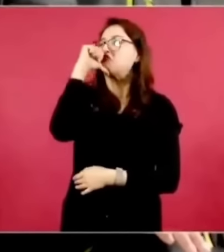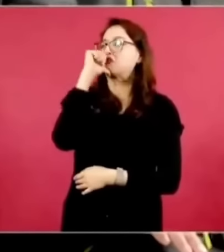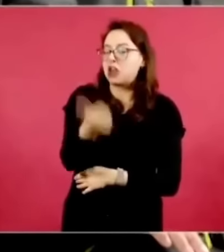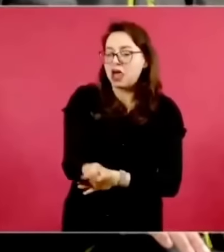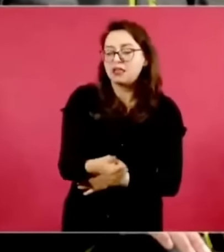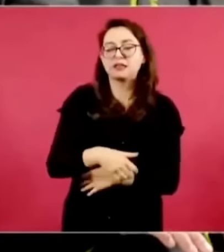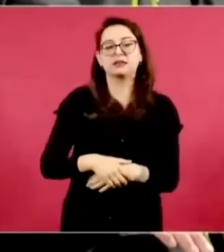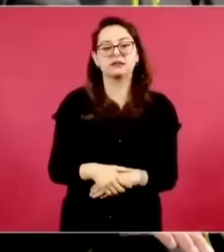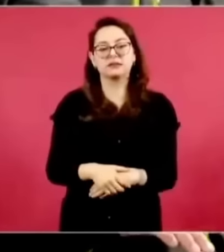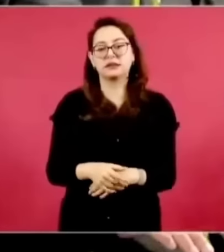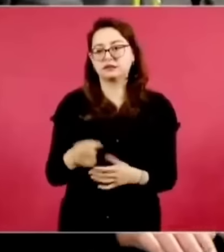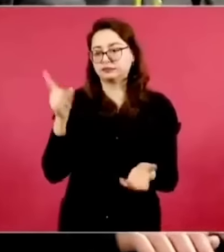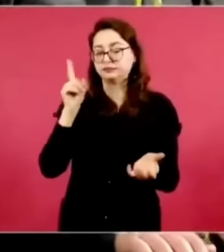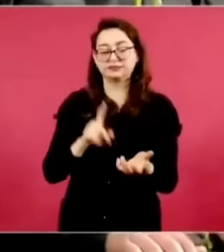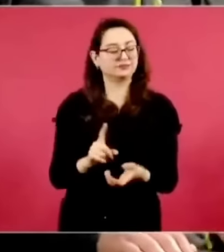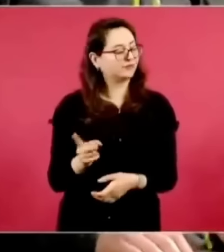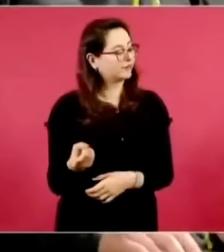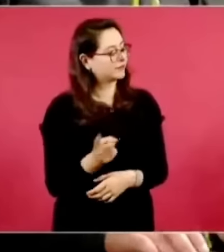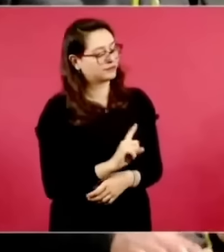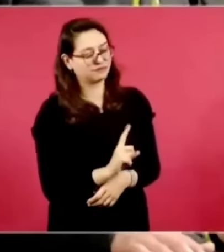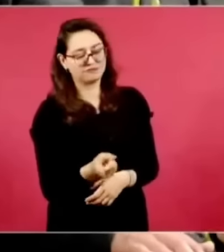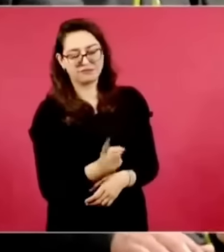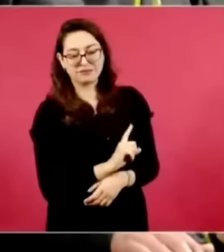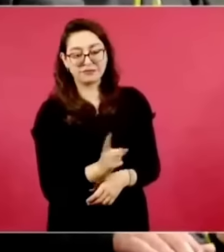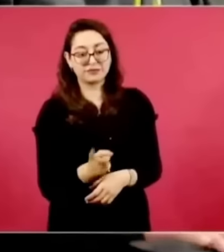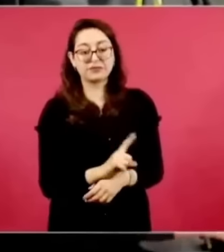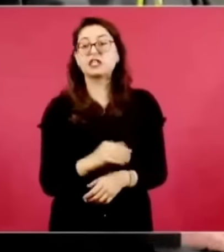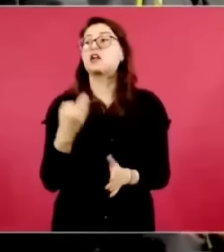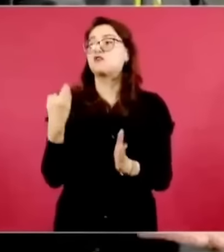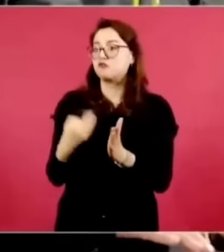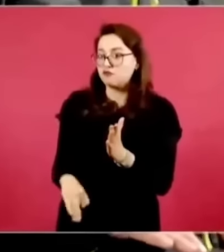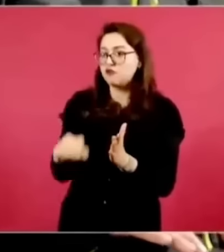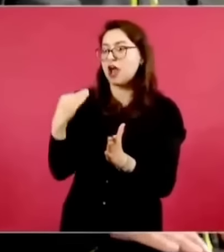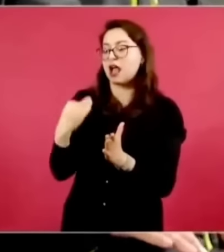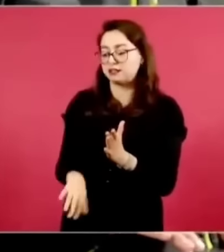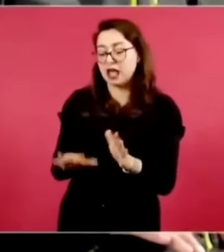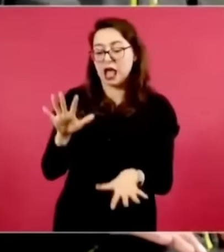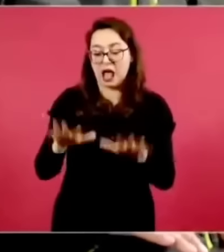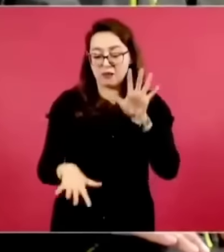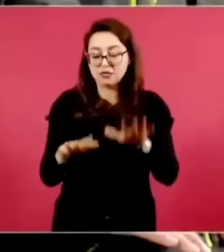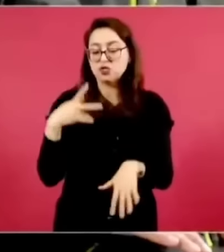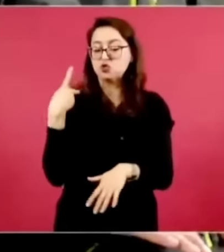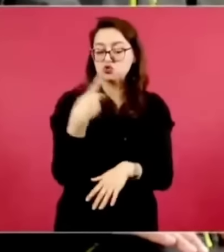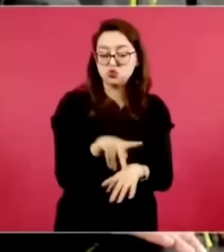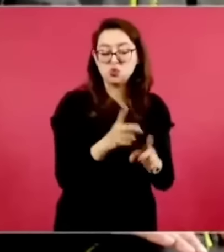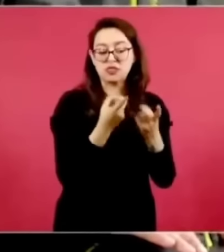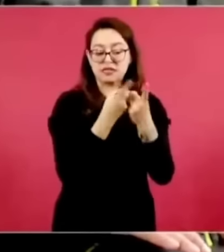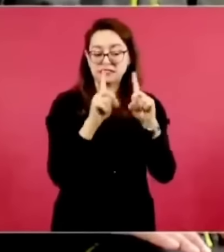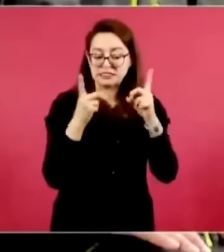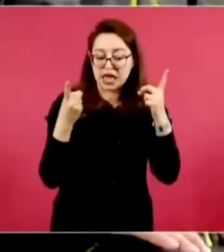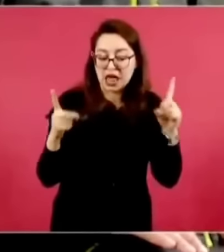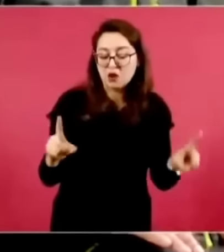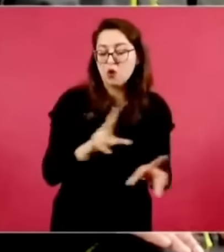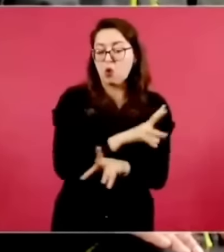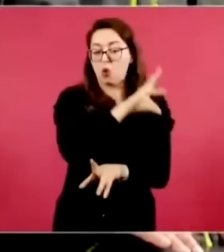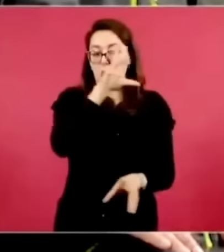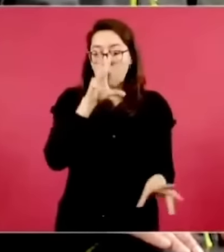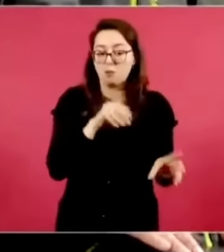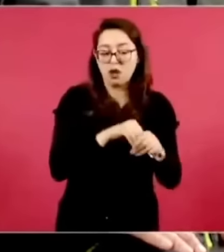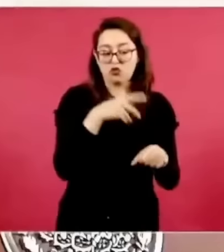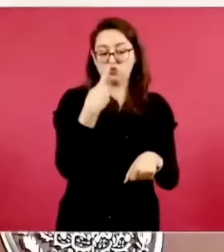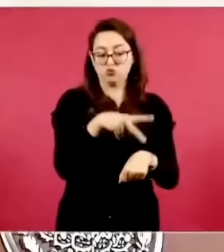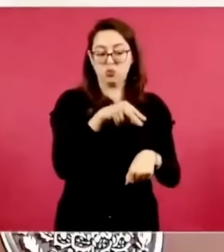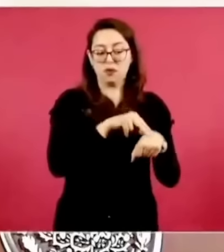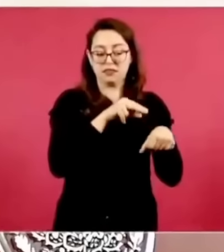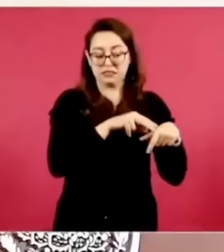trabajadores del seguro social y hay vacíos legales que les impiden desarrollarse como ellos este ejerce la